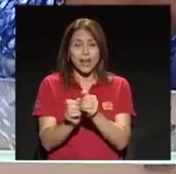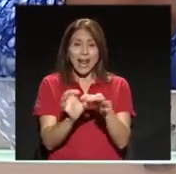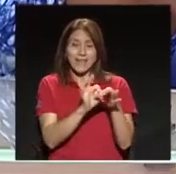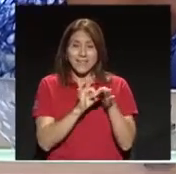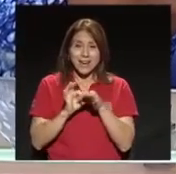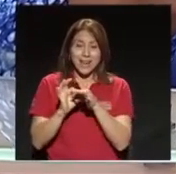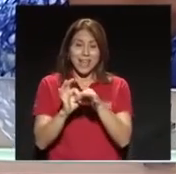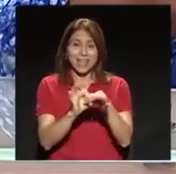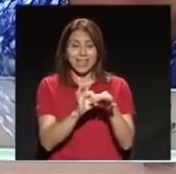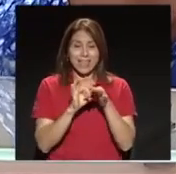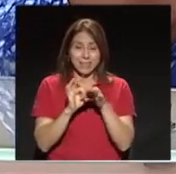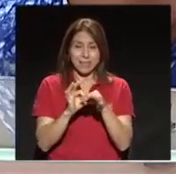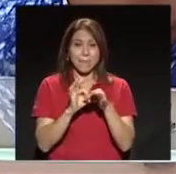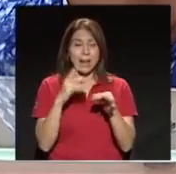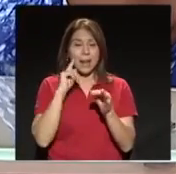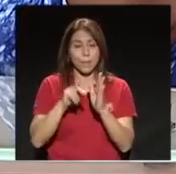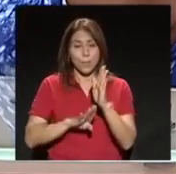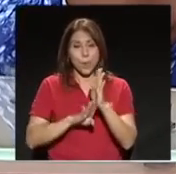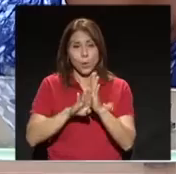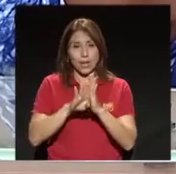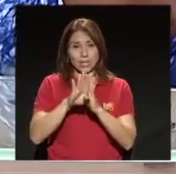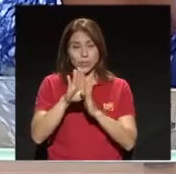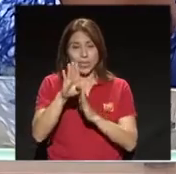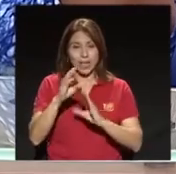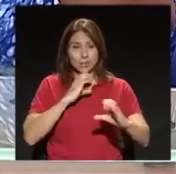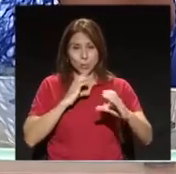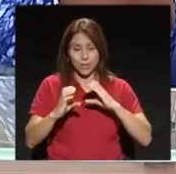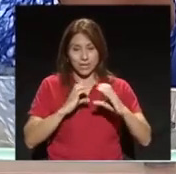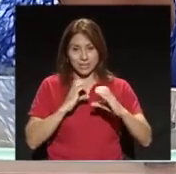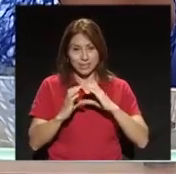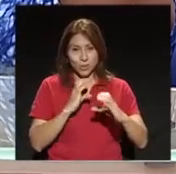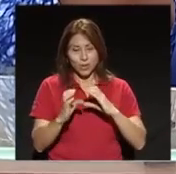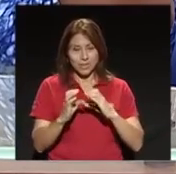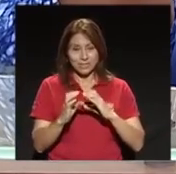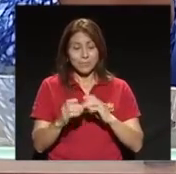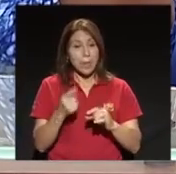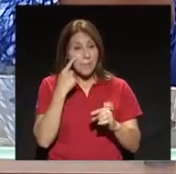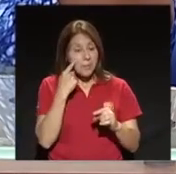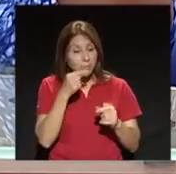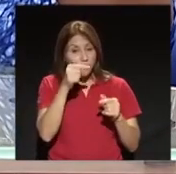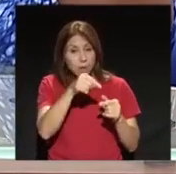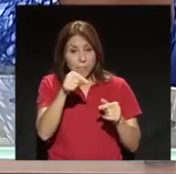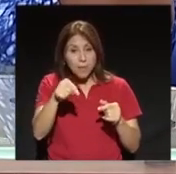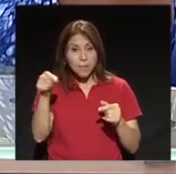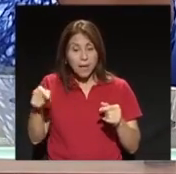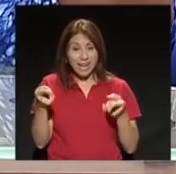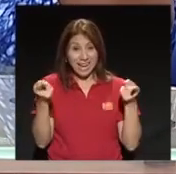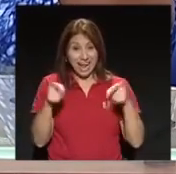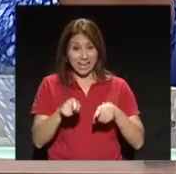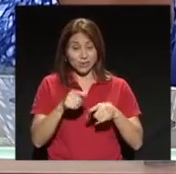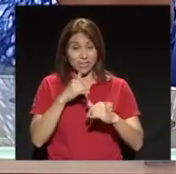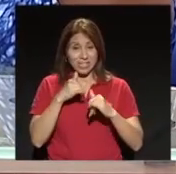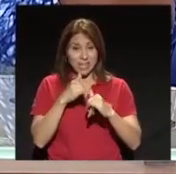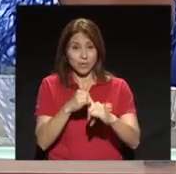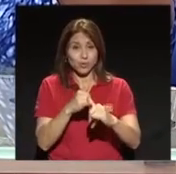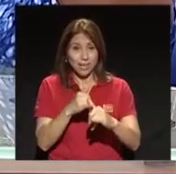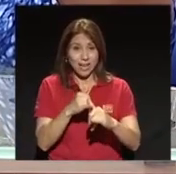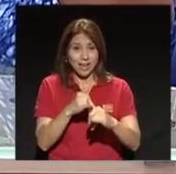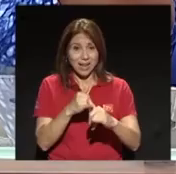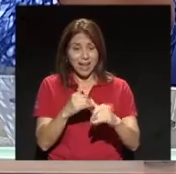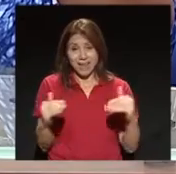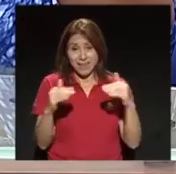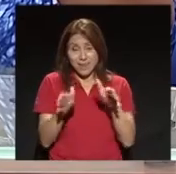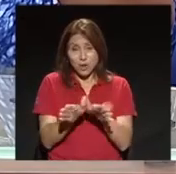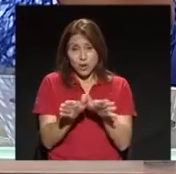las Comunicaciones, de los casos que se denuncian, ¿verdad?, solamente a nivel global